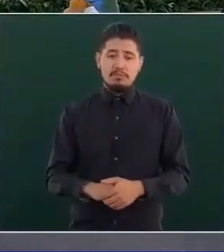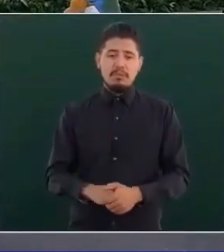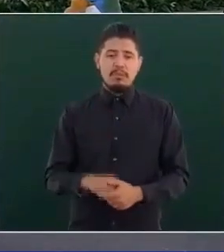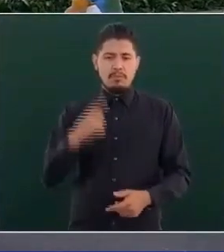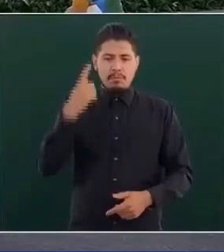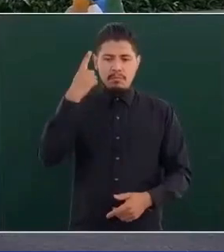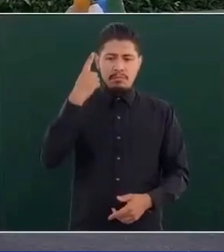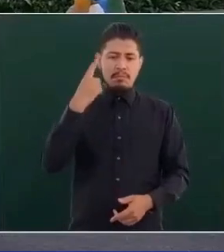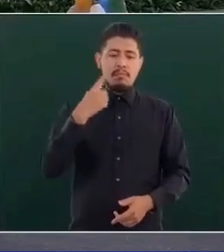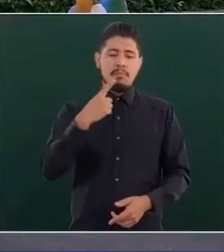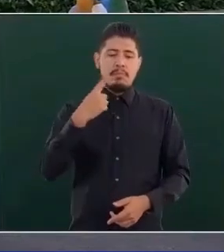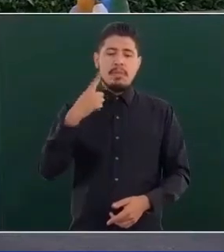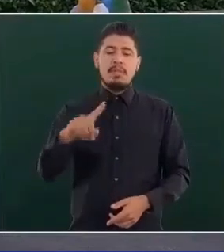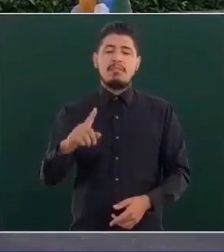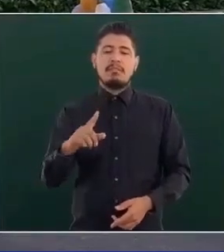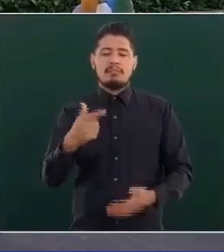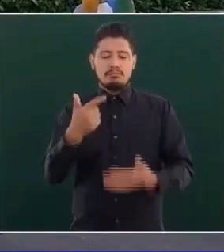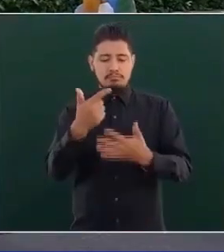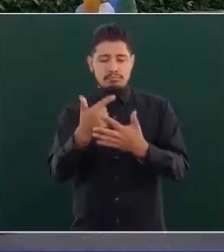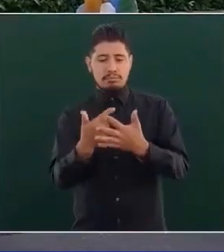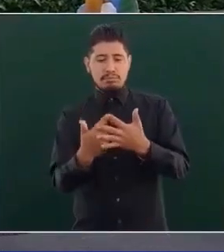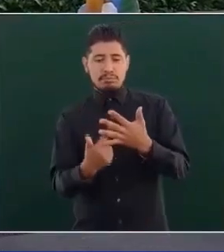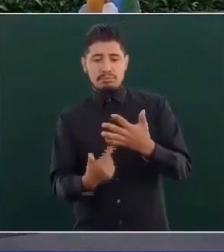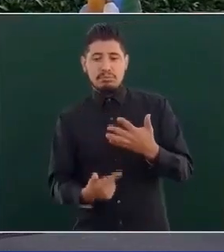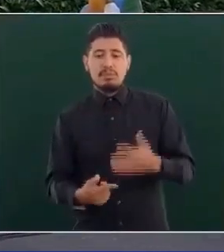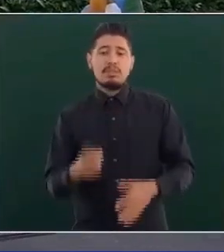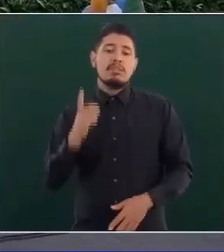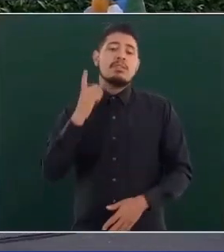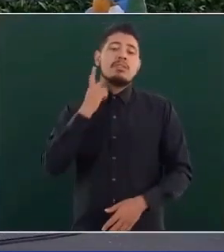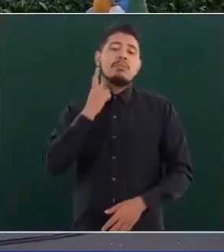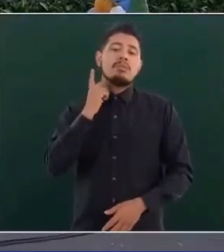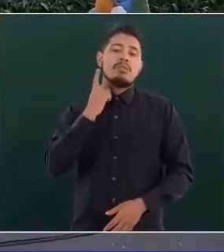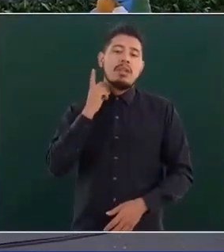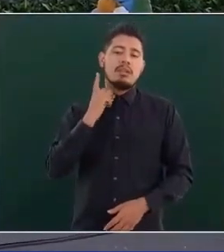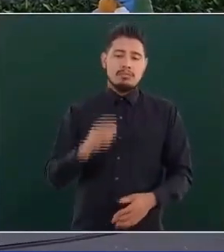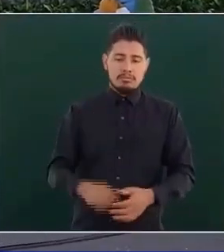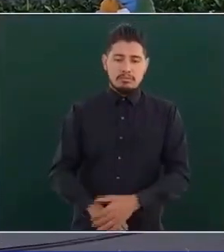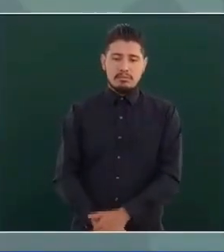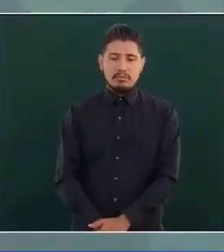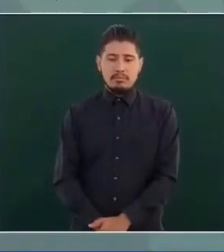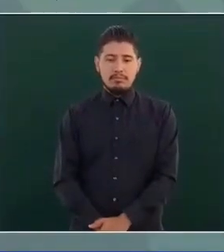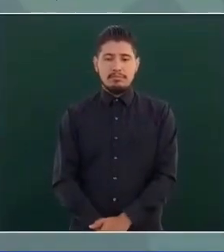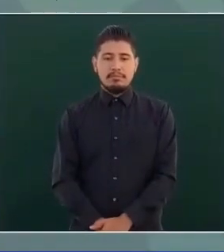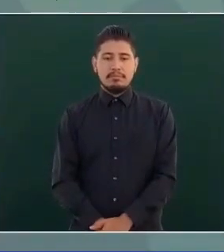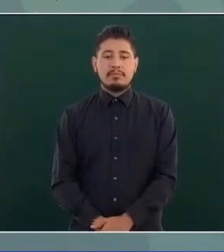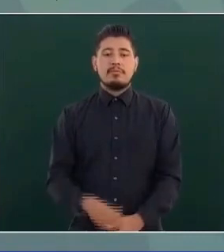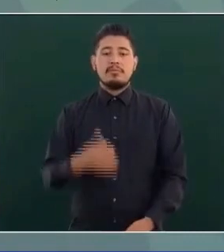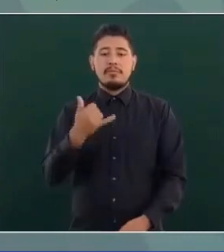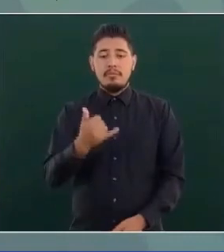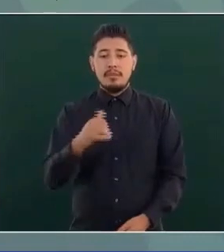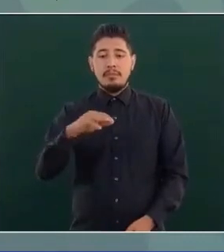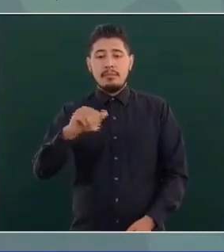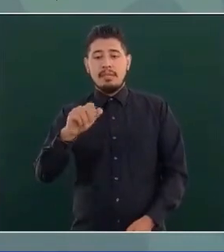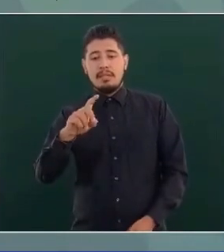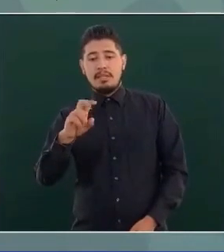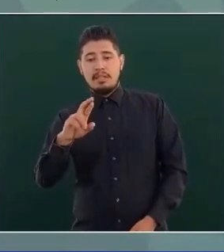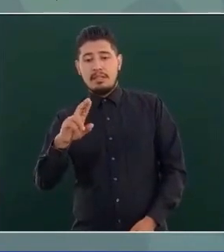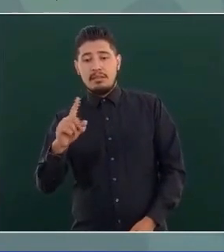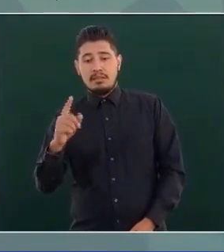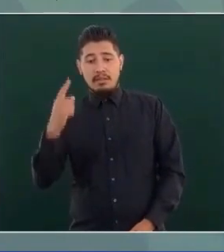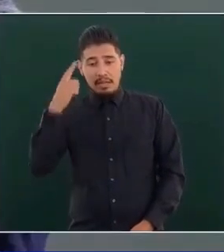mandaba las listas de los que iban a ser diputados y Madero se enteraba